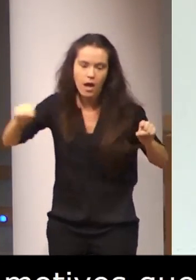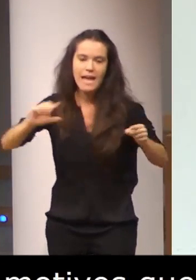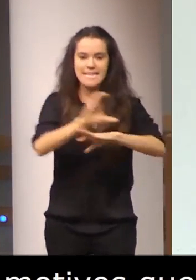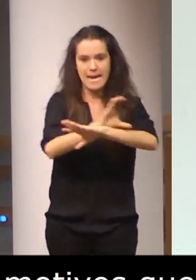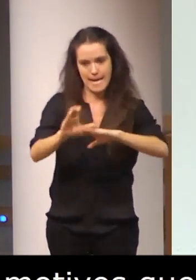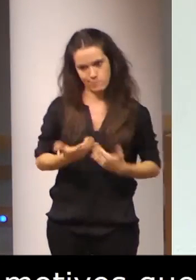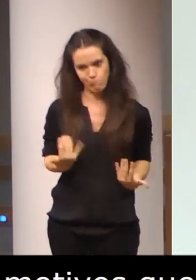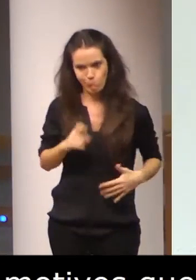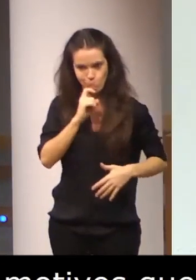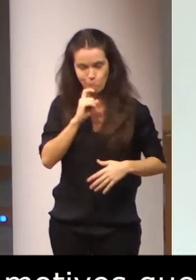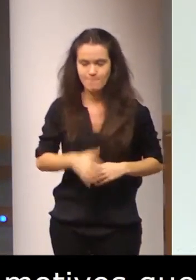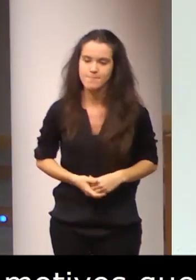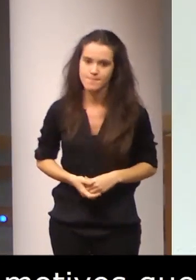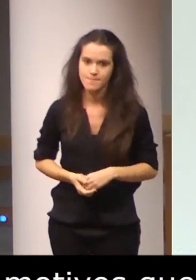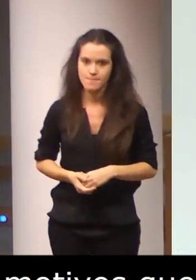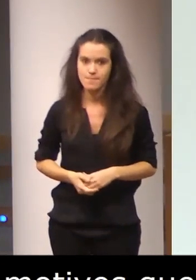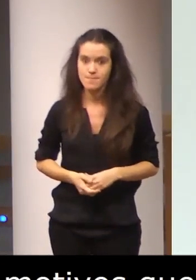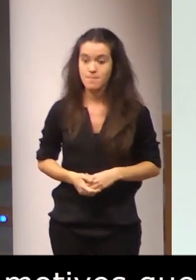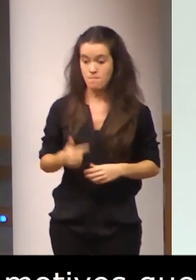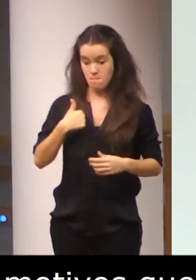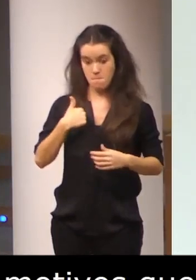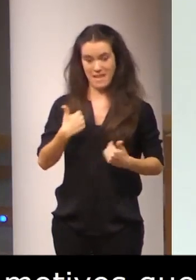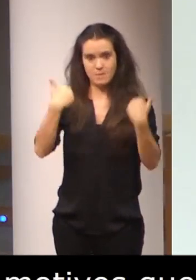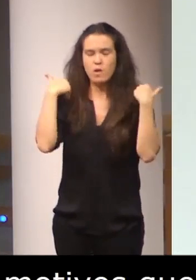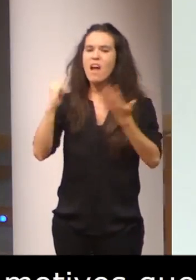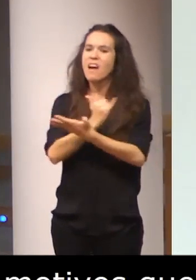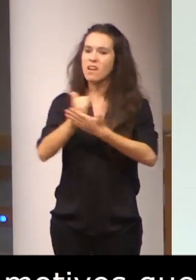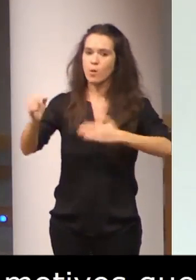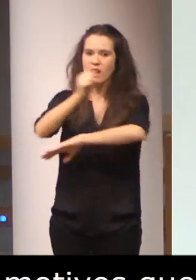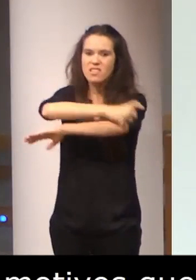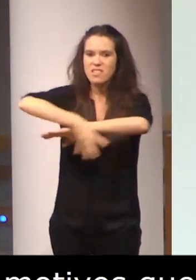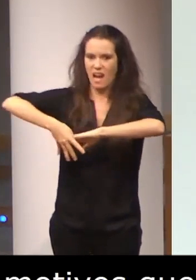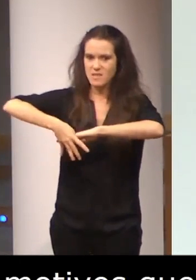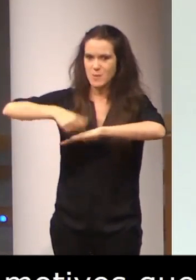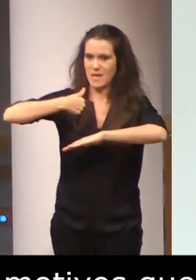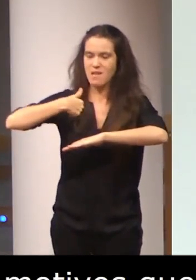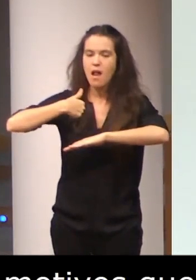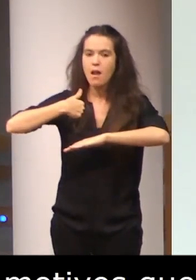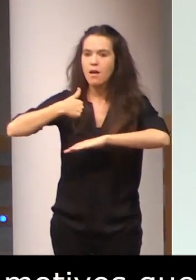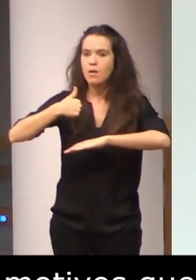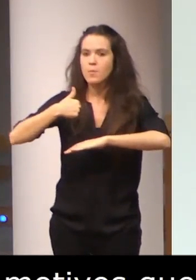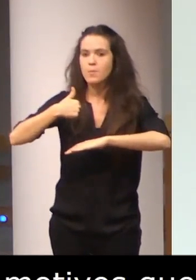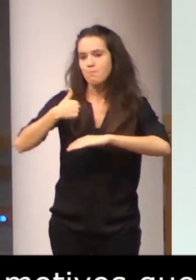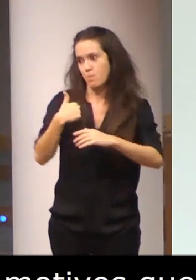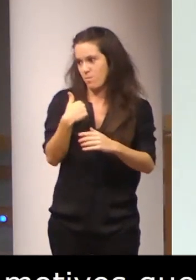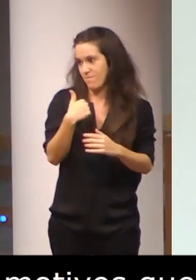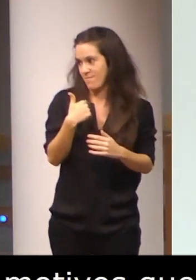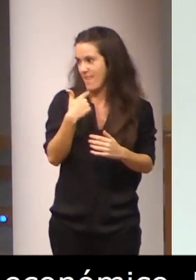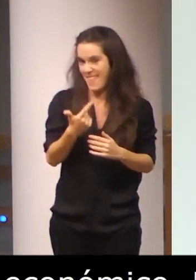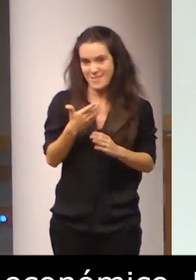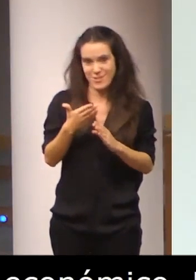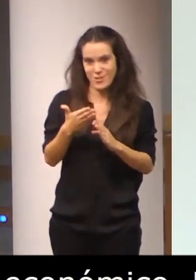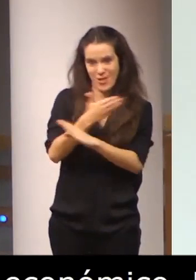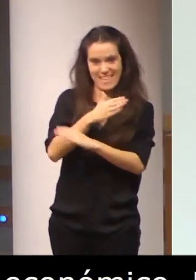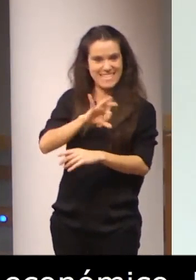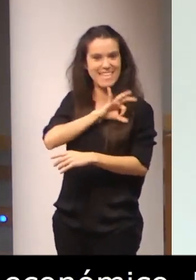En la asignatura transversal que yo imparto, empleo, yo soy también, como ya ha dicho el